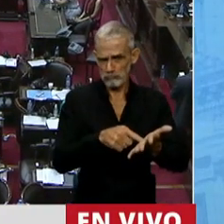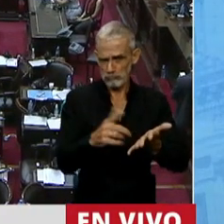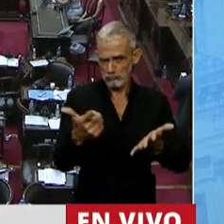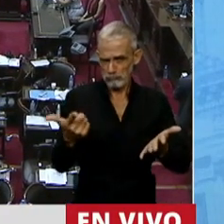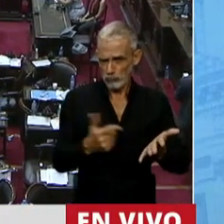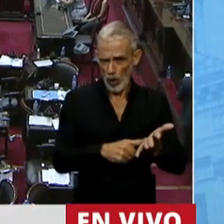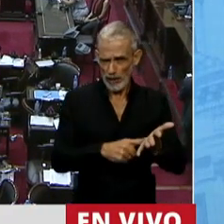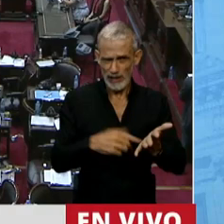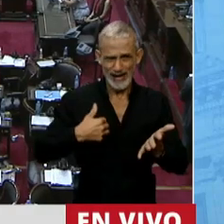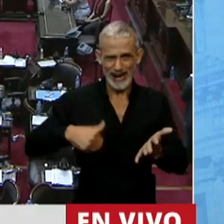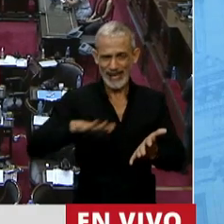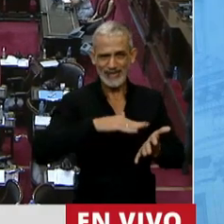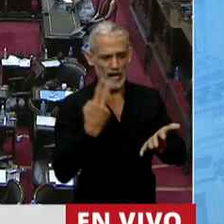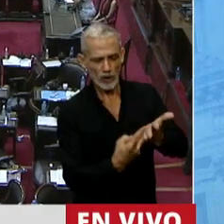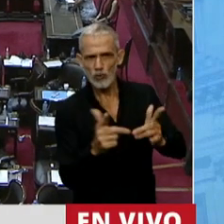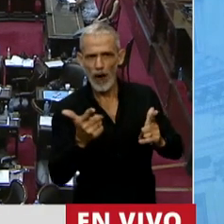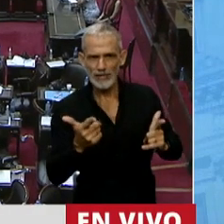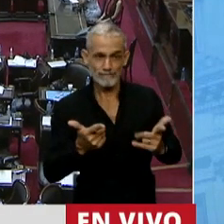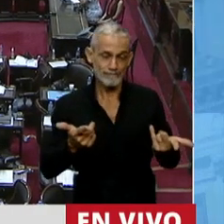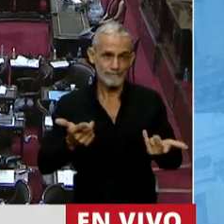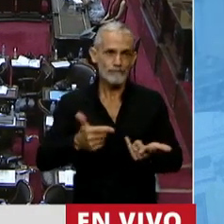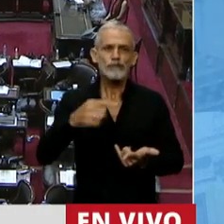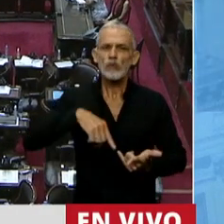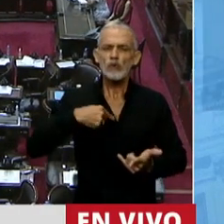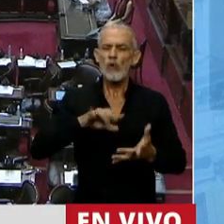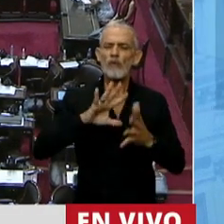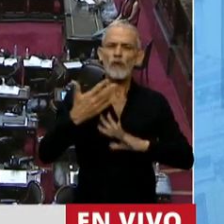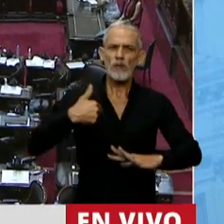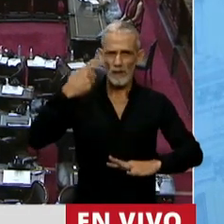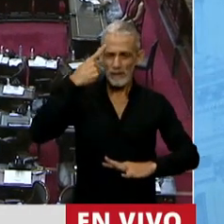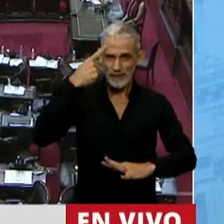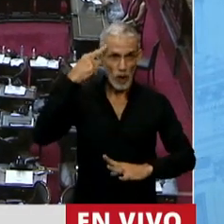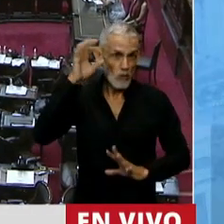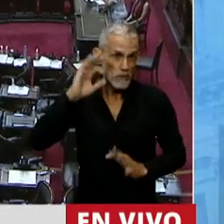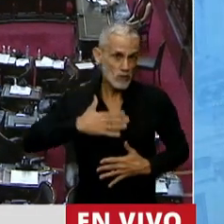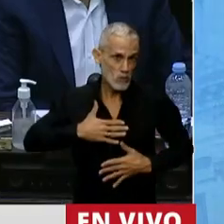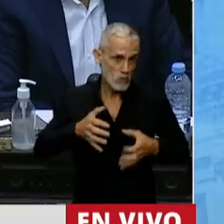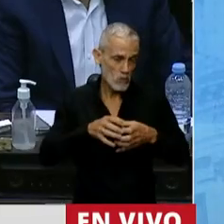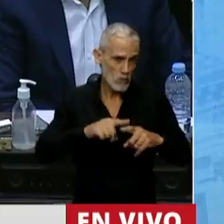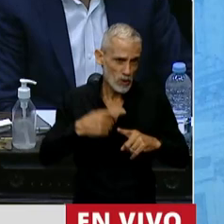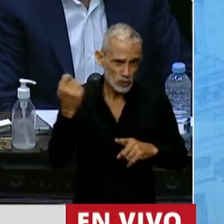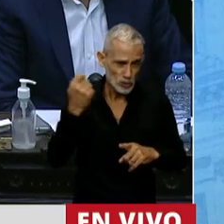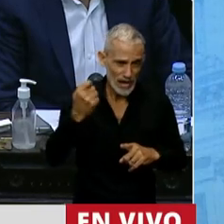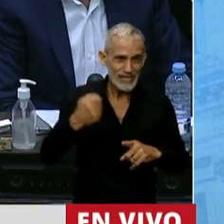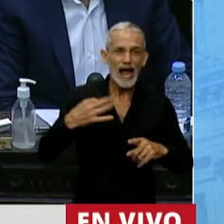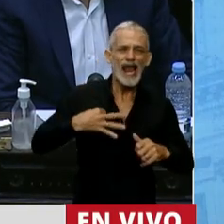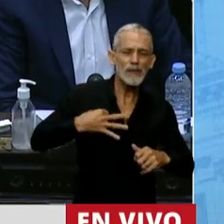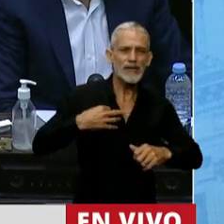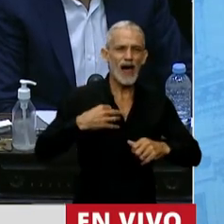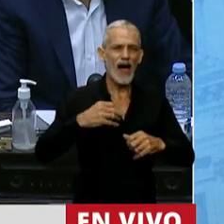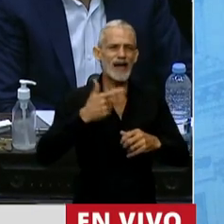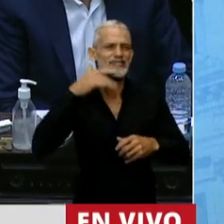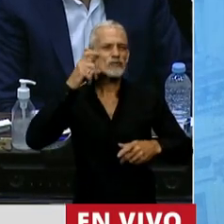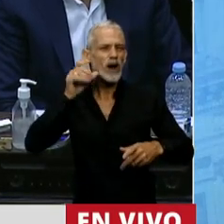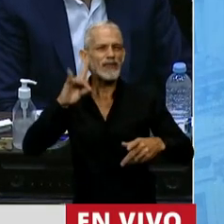nuestro país. Señor presidente, desde nuestro punto de vista, la vida y la sexualidad